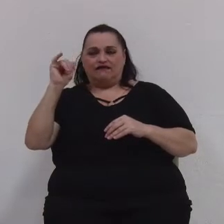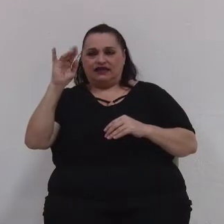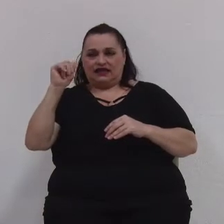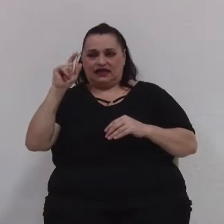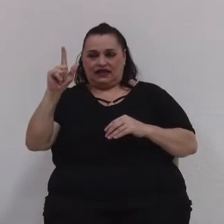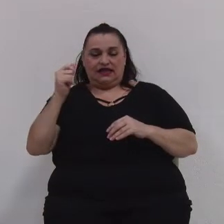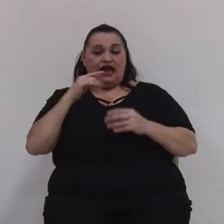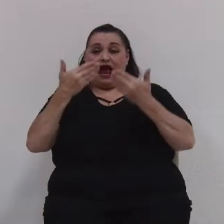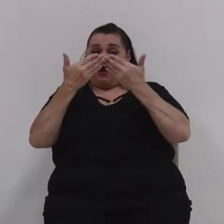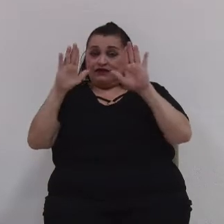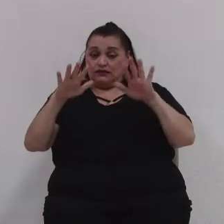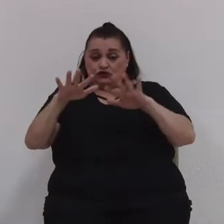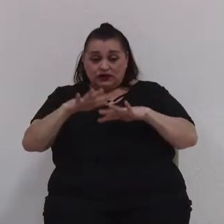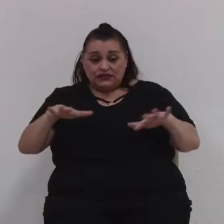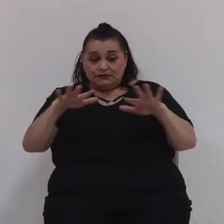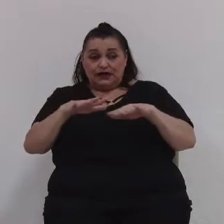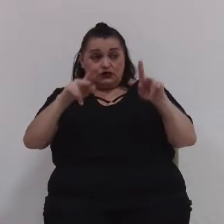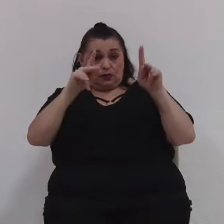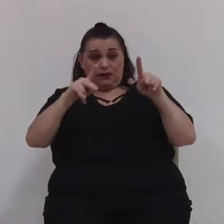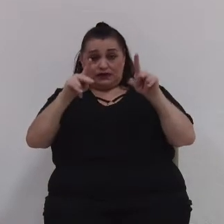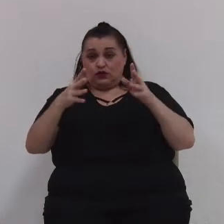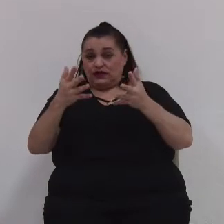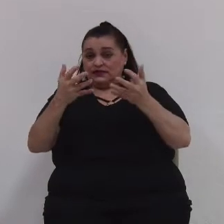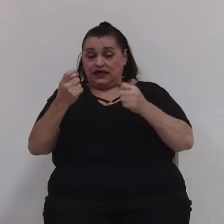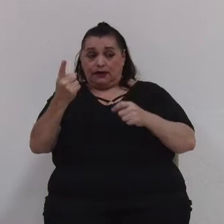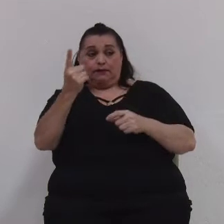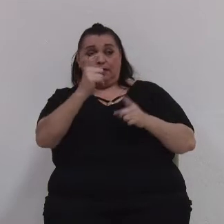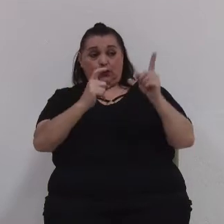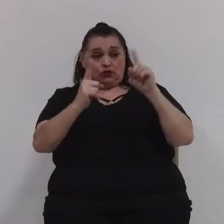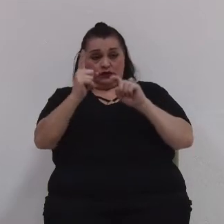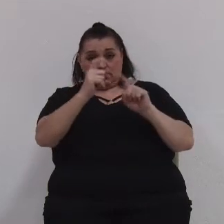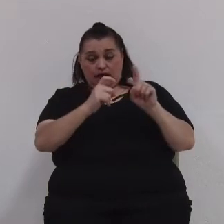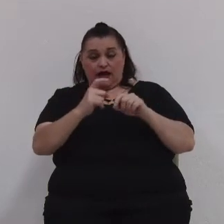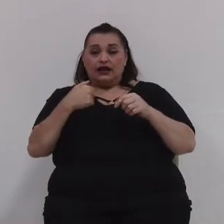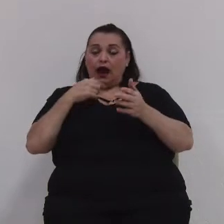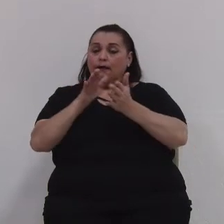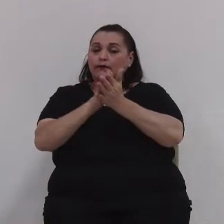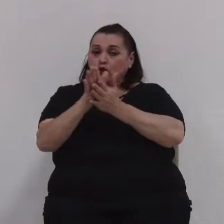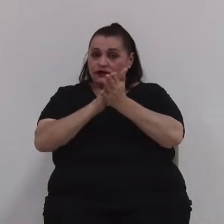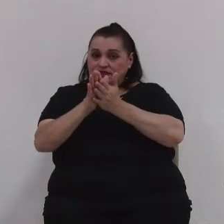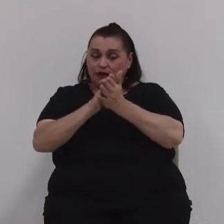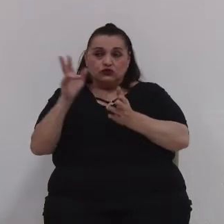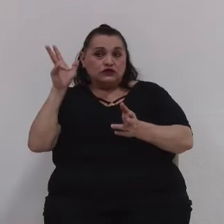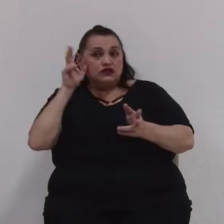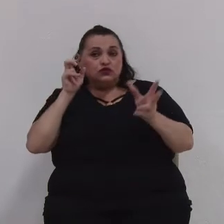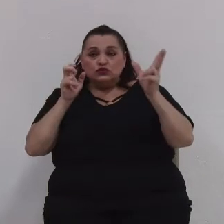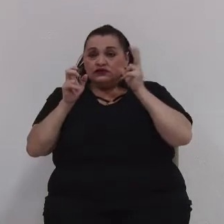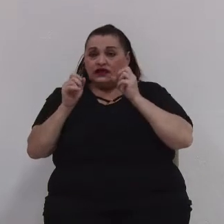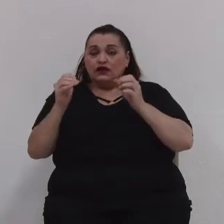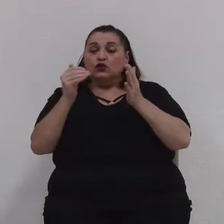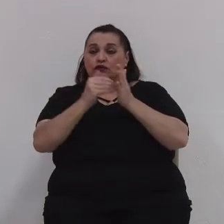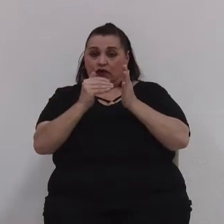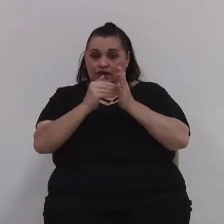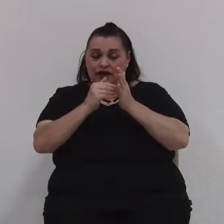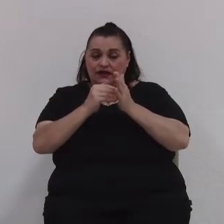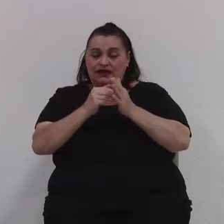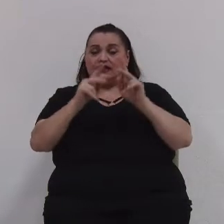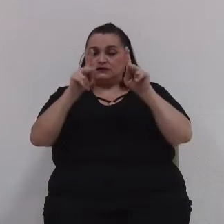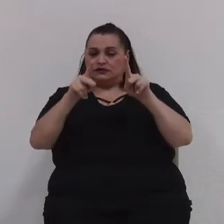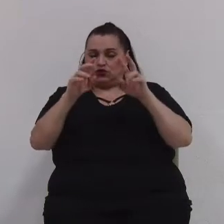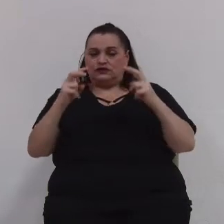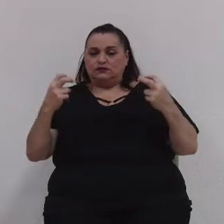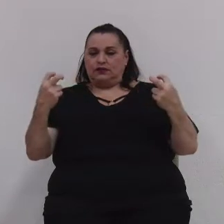un espacio para las personas que quieren hacernos preguntas y ahí aprovechamos para escuchar nuevamente a las y los